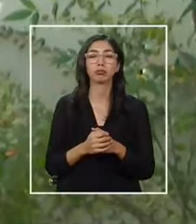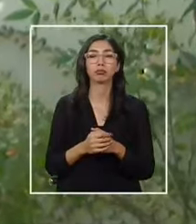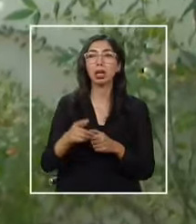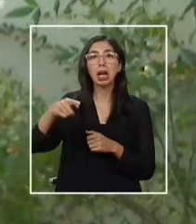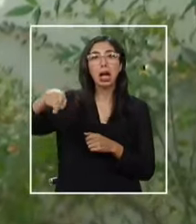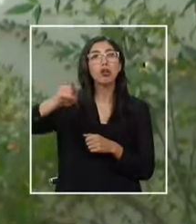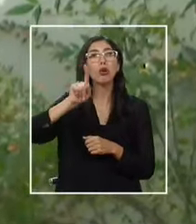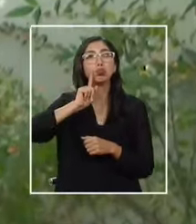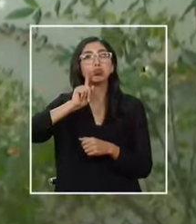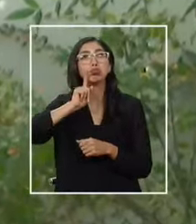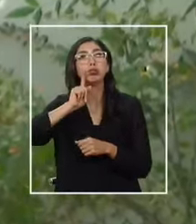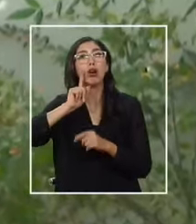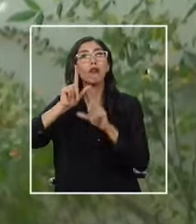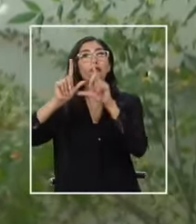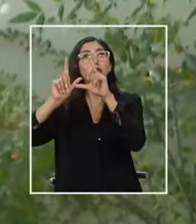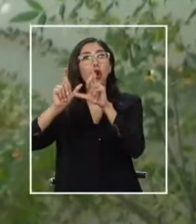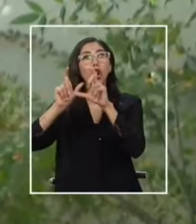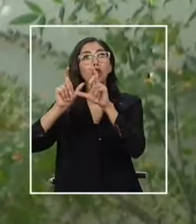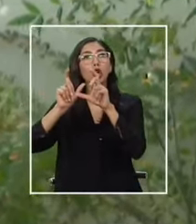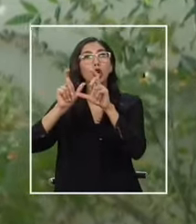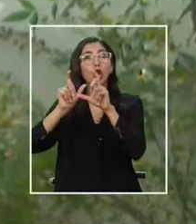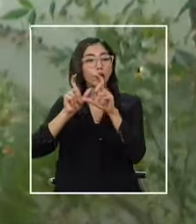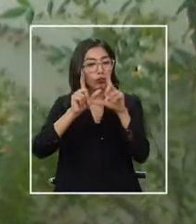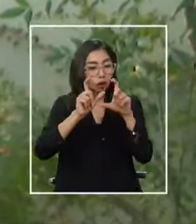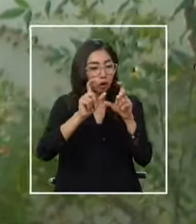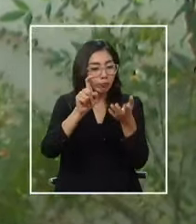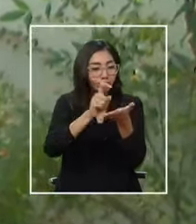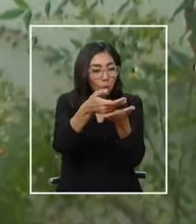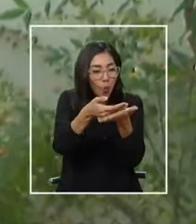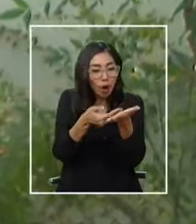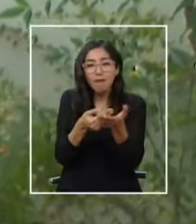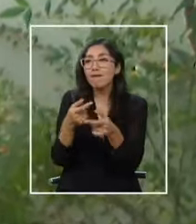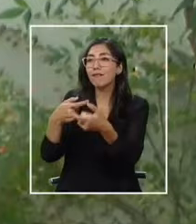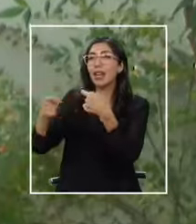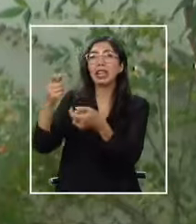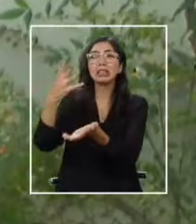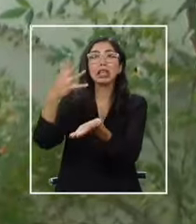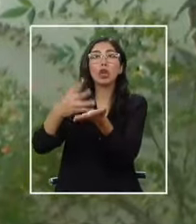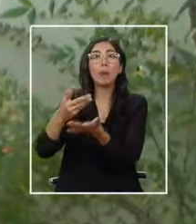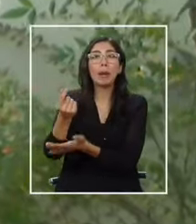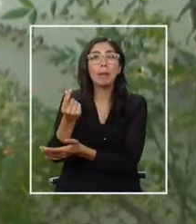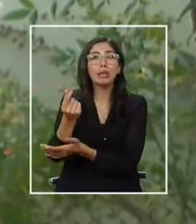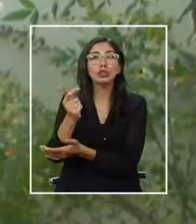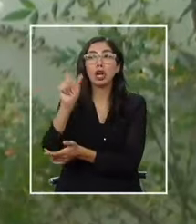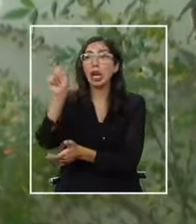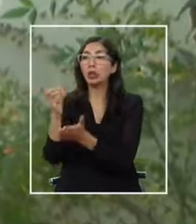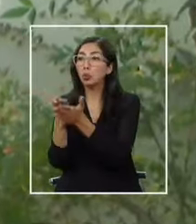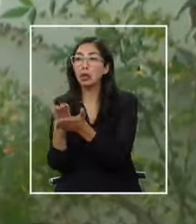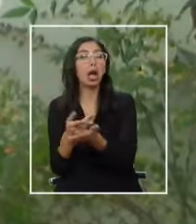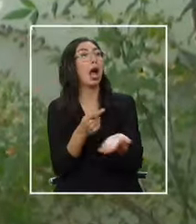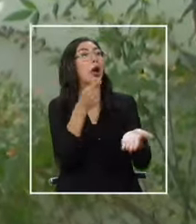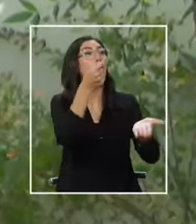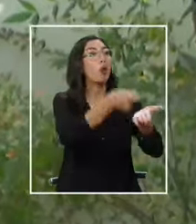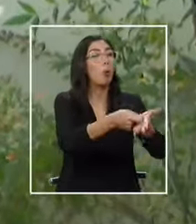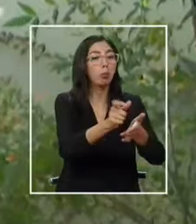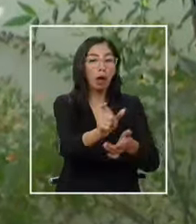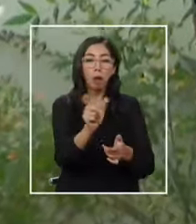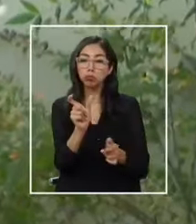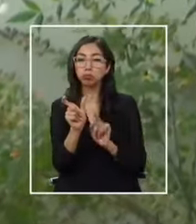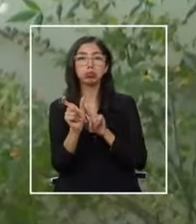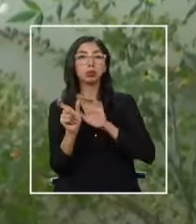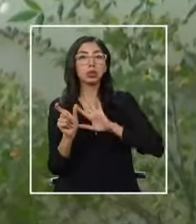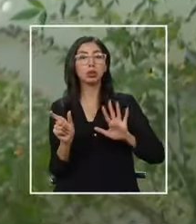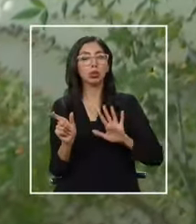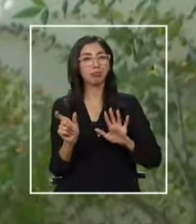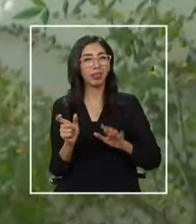foto, con muestra y las venden en 5.000 pesos. El estudiante, pues, no hace los trámites, va y paga eso y hay un